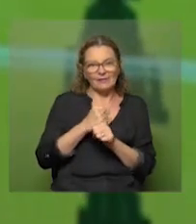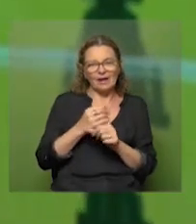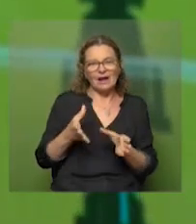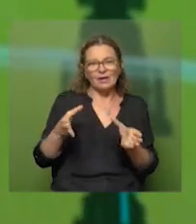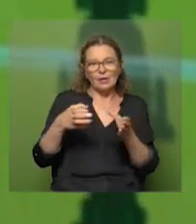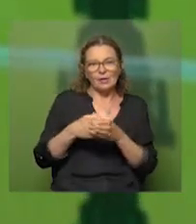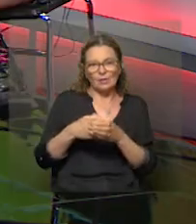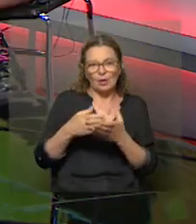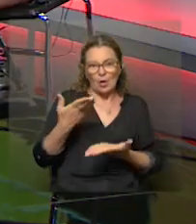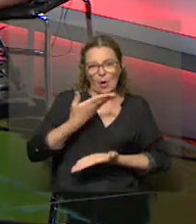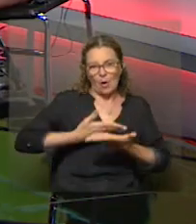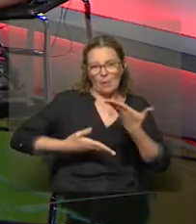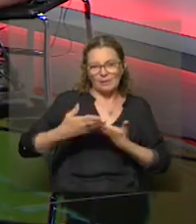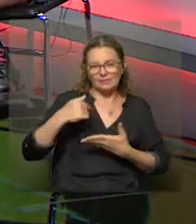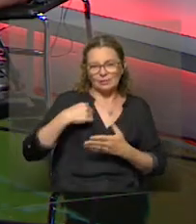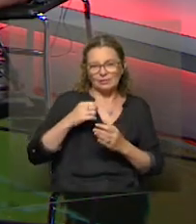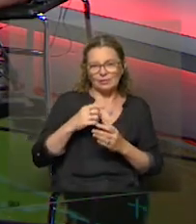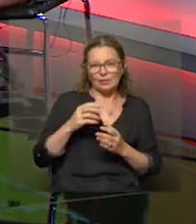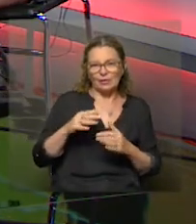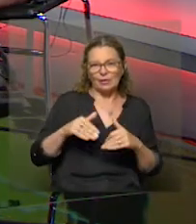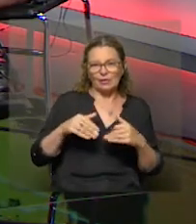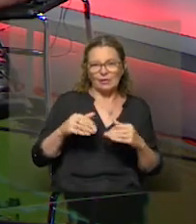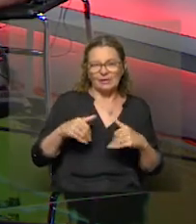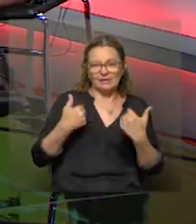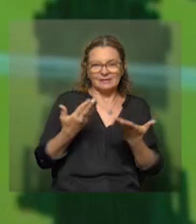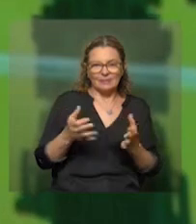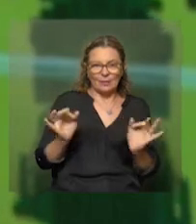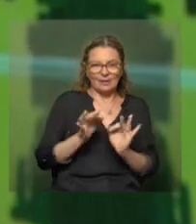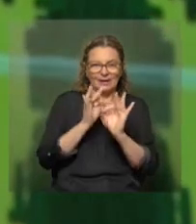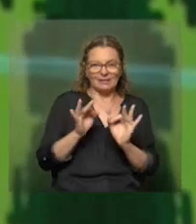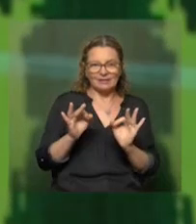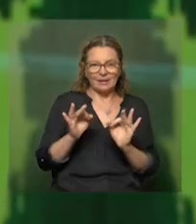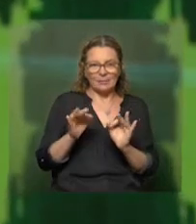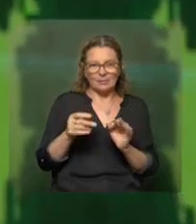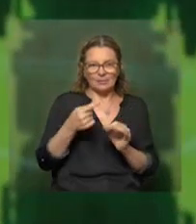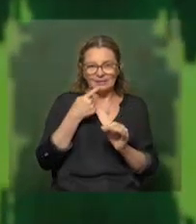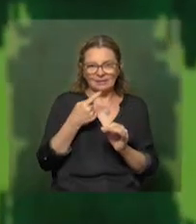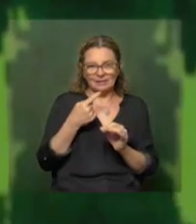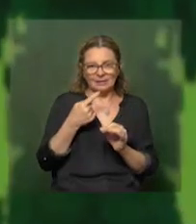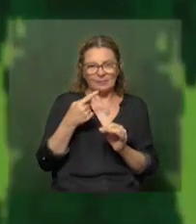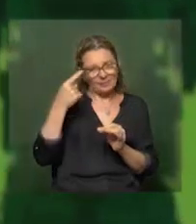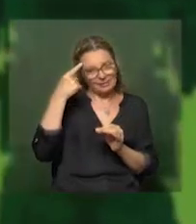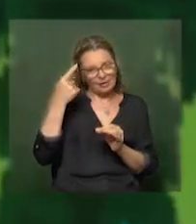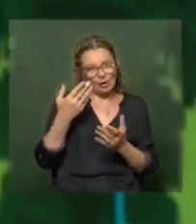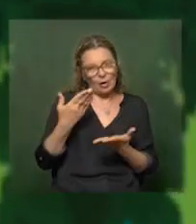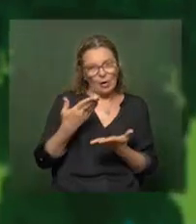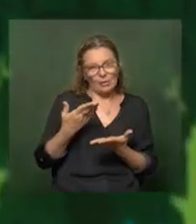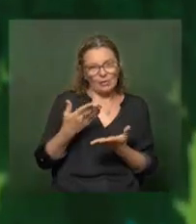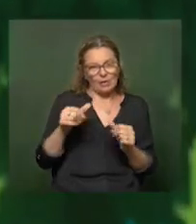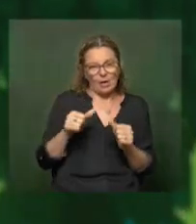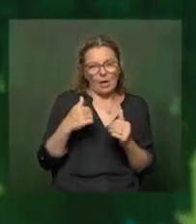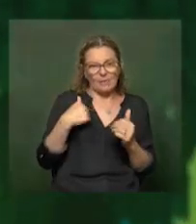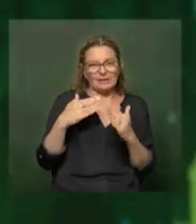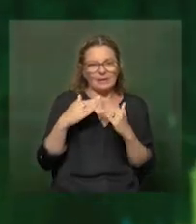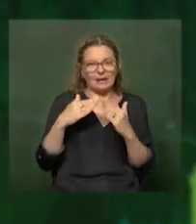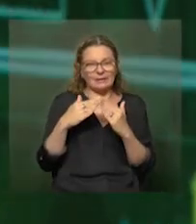y compartir, como que yo llevo una canción y nos juntamos en el ensayo y la ensamblamos y se crea otra cosa comparado a lo que yo hago en mi